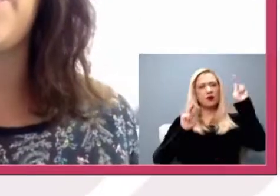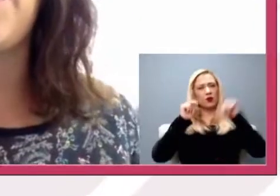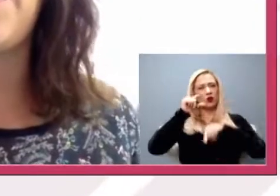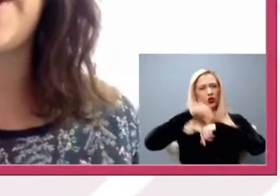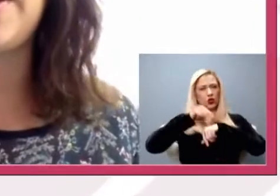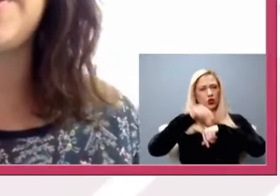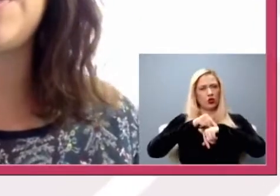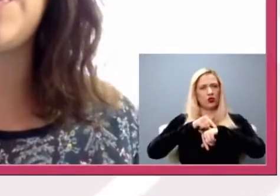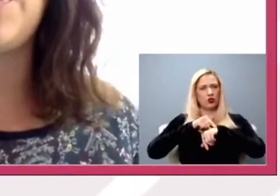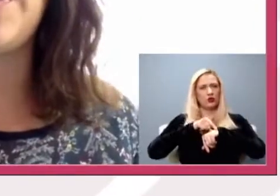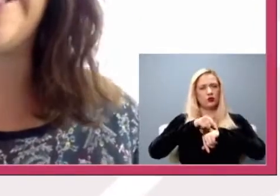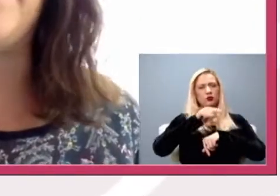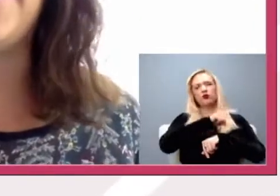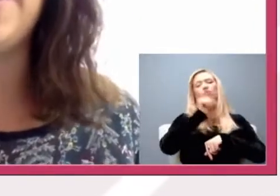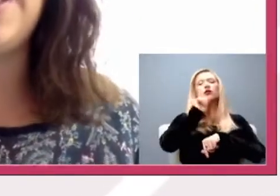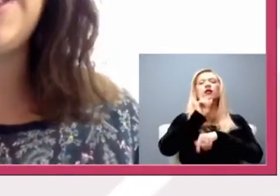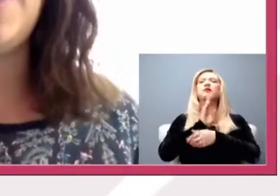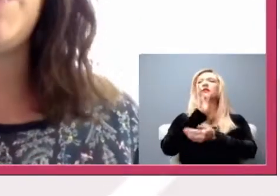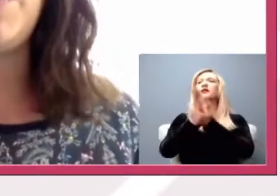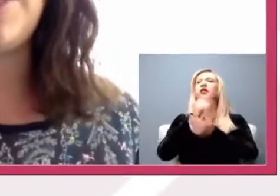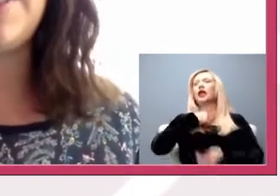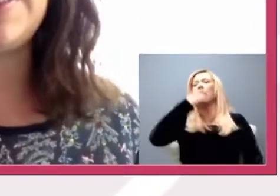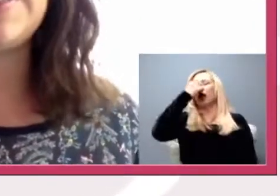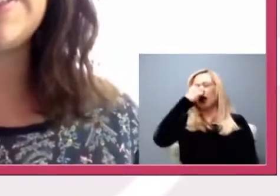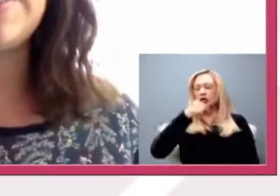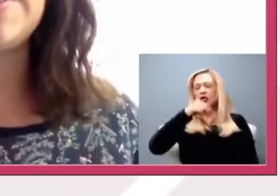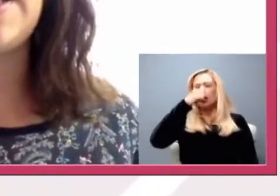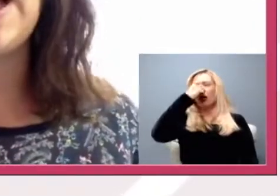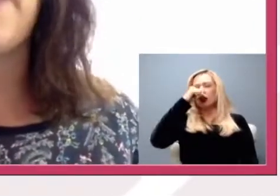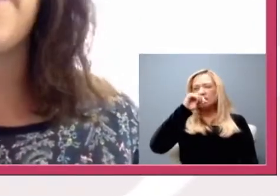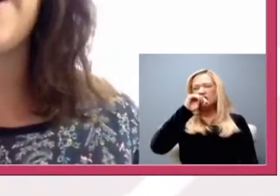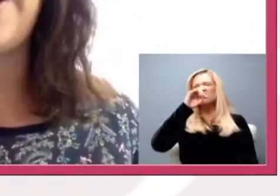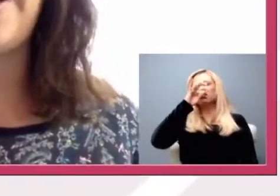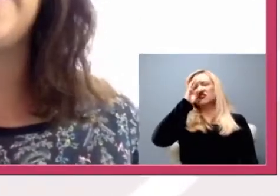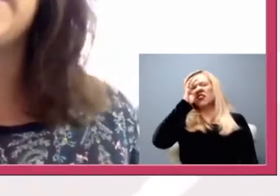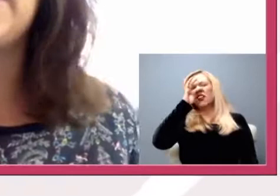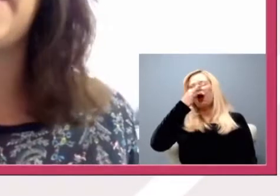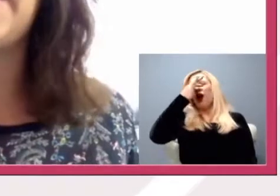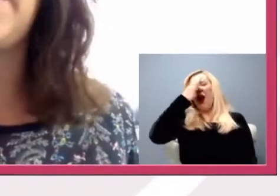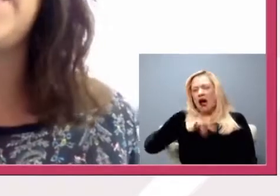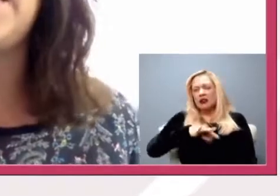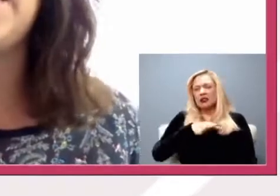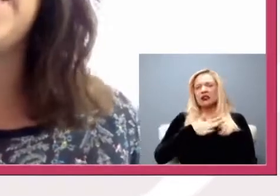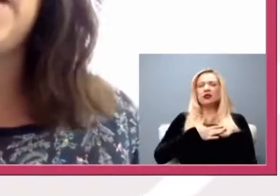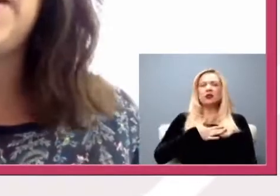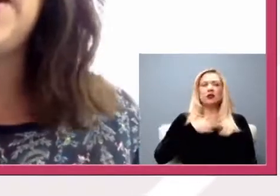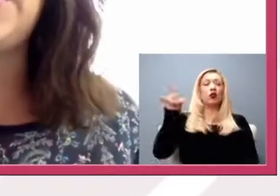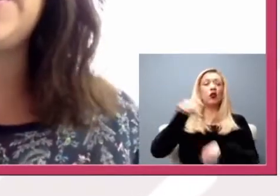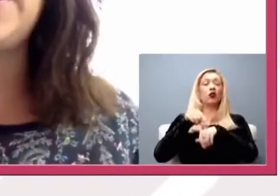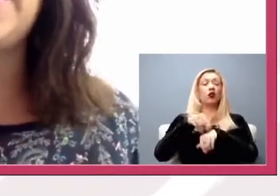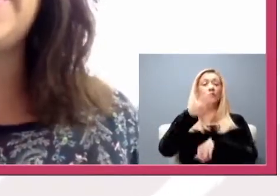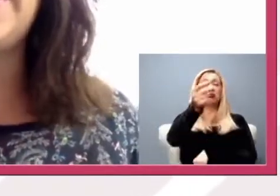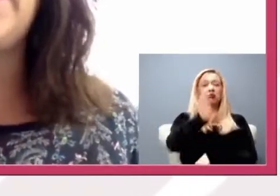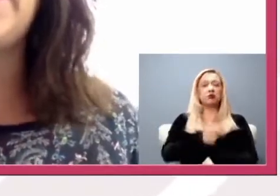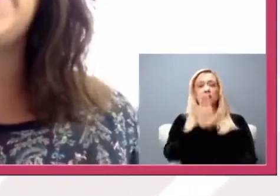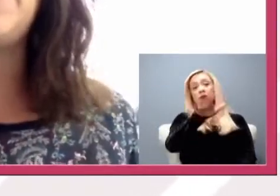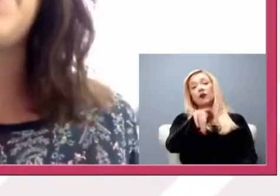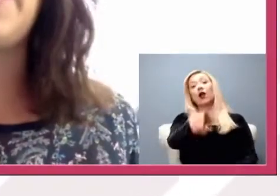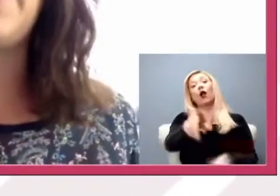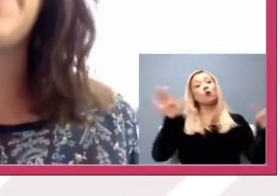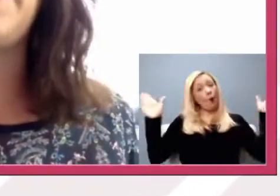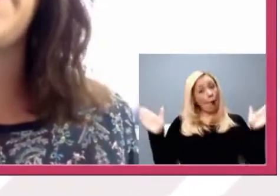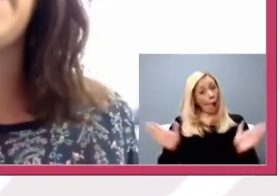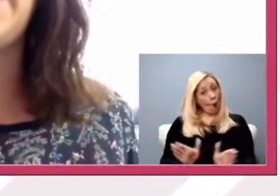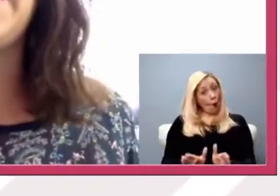Iba por una atención por una gripe y lo primero que le decían es, al verla era, tienes que bajar de peso, ¿no? Y entonces la persona se